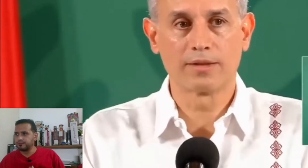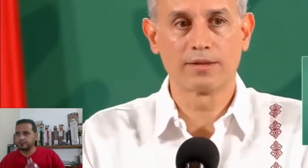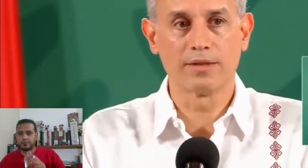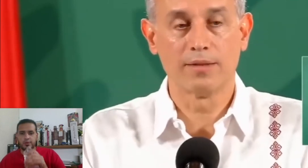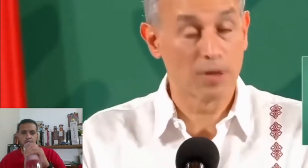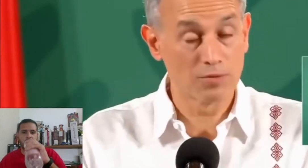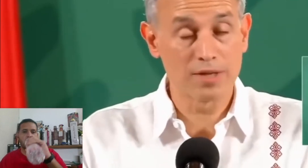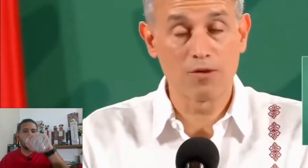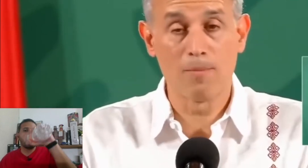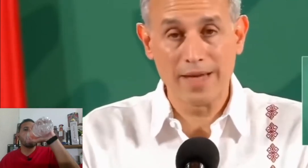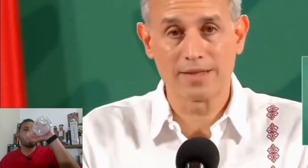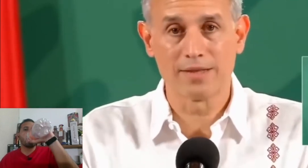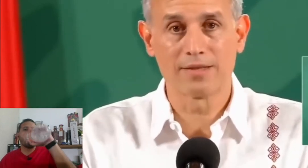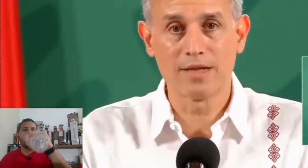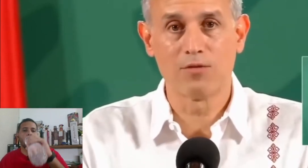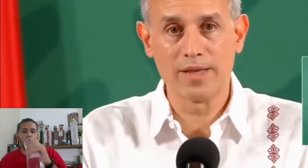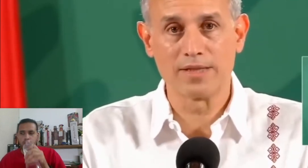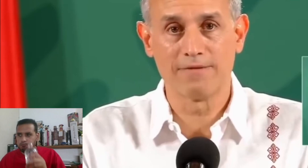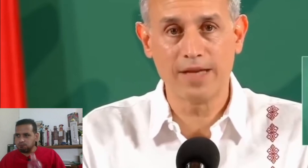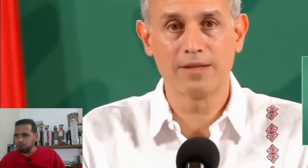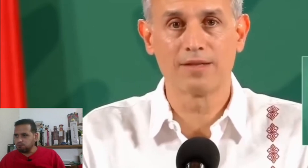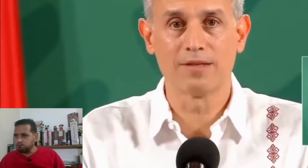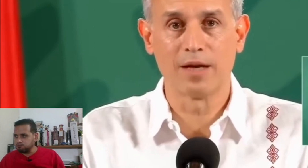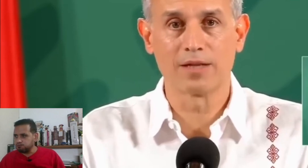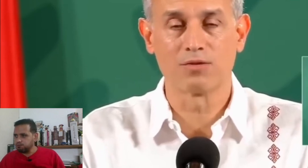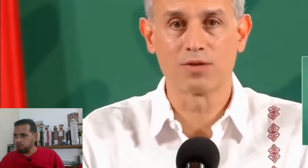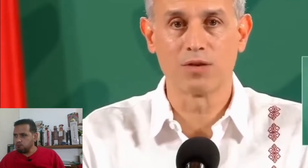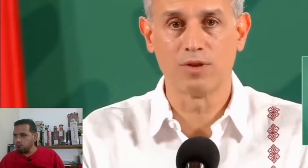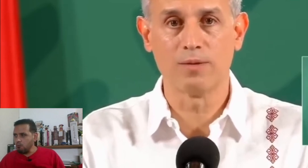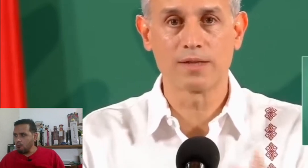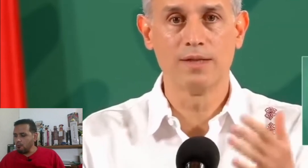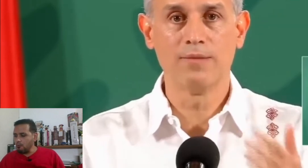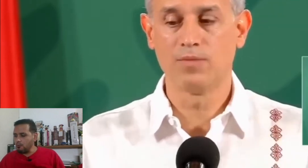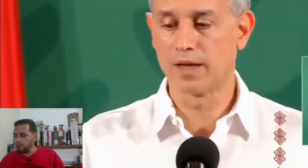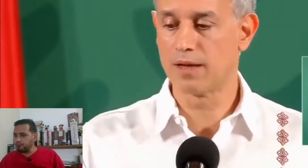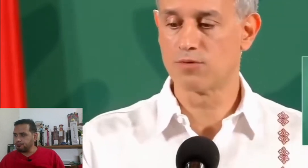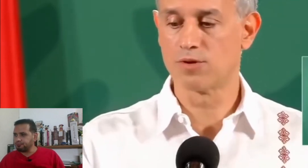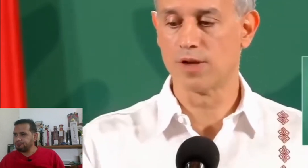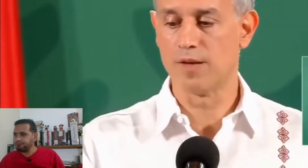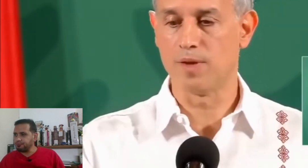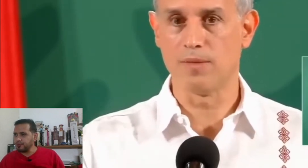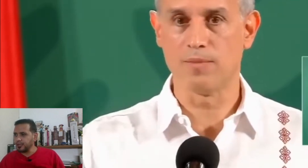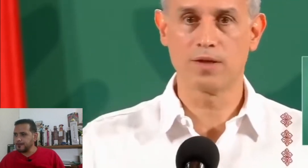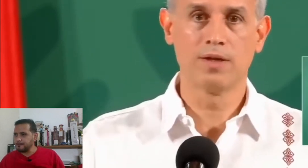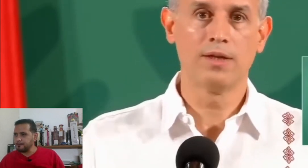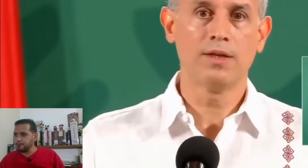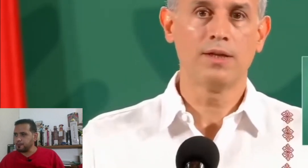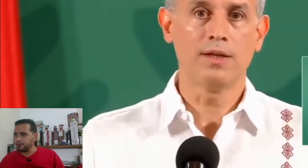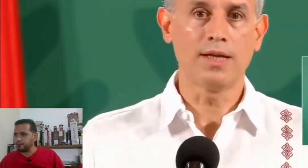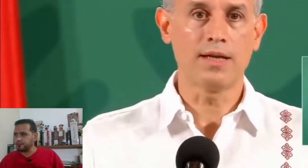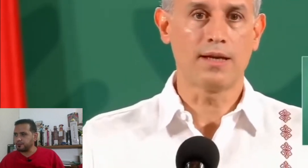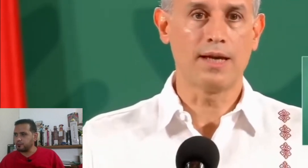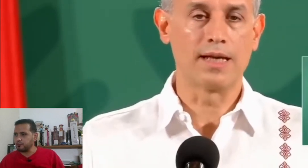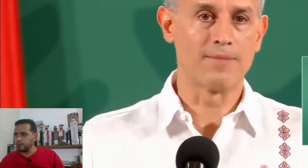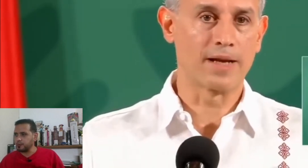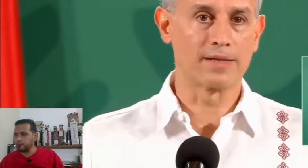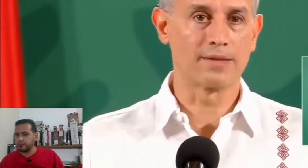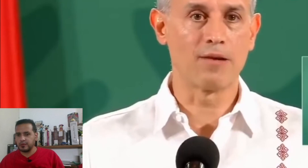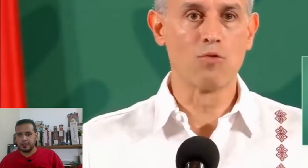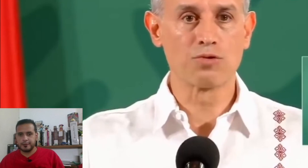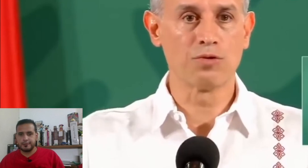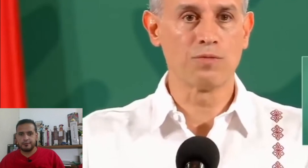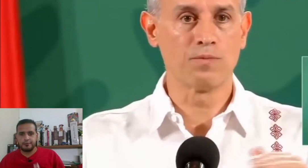control Gánter Alejandro Villar Ceballos determinó que la FGR debe investigar las posibles omisiones en que incurrió el